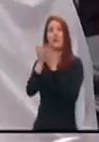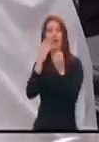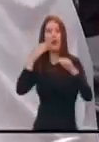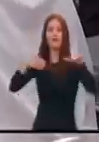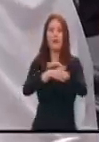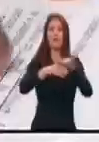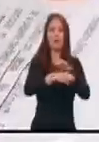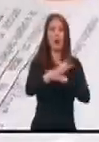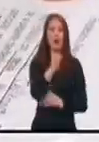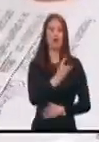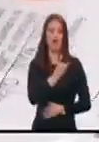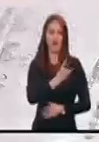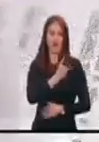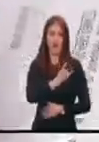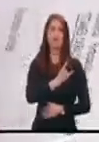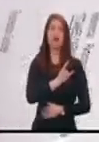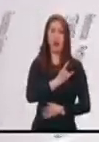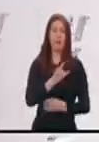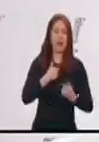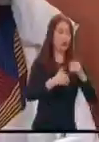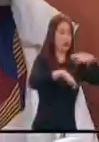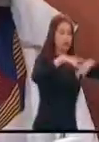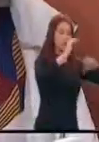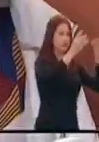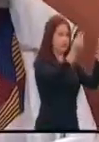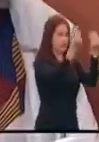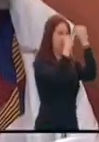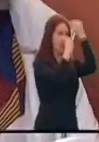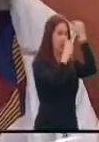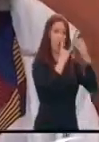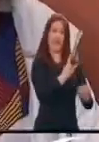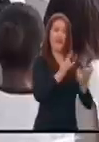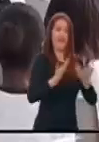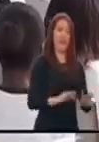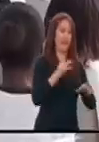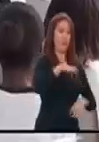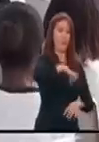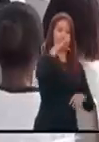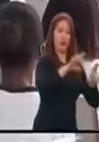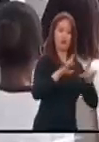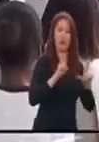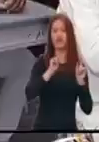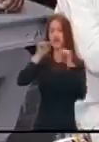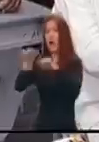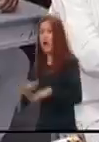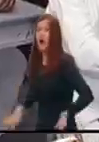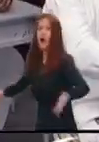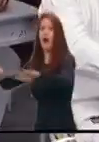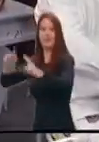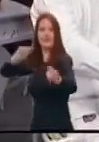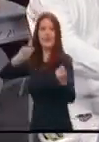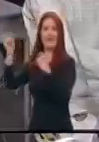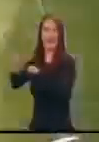que regresen a sus territorios como profesionales. Titanes Caracol, si cambias, el país cambia.